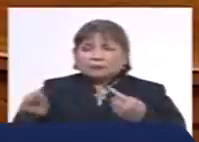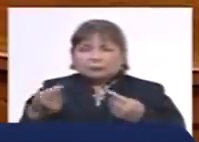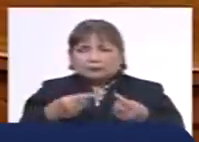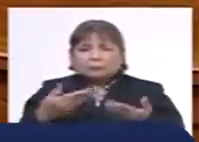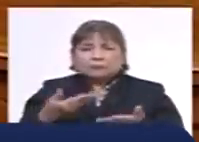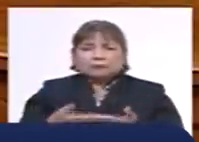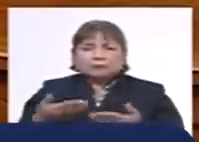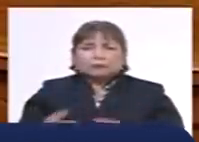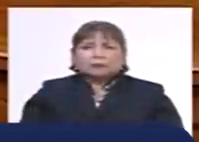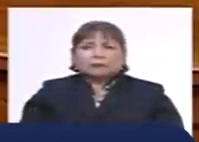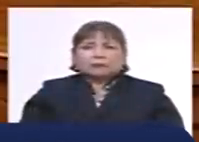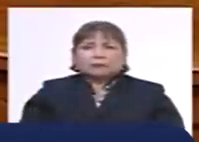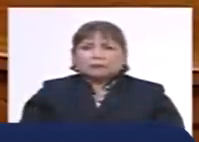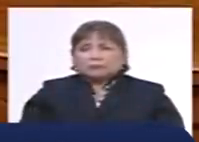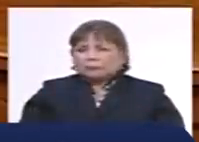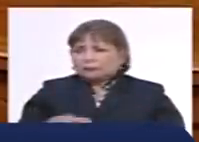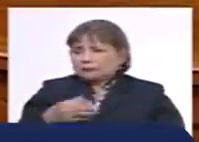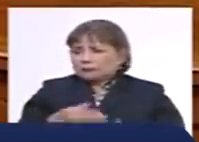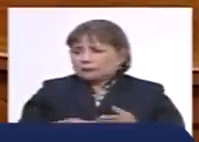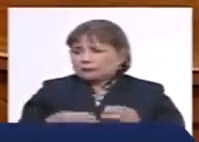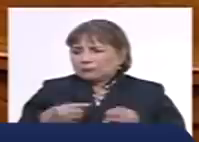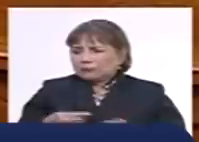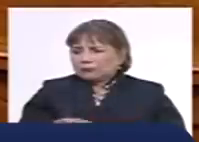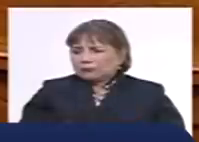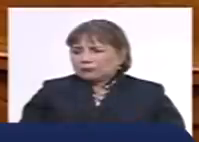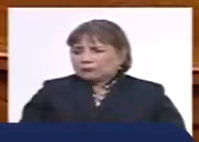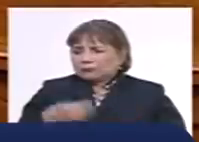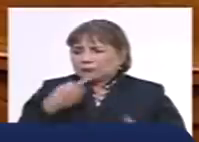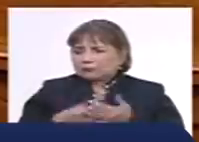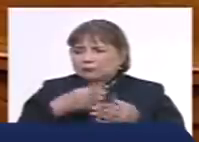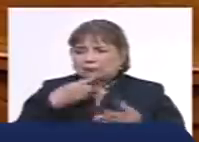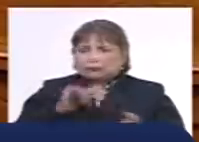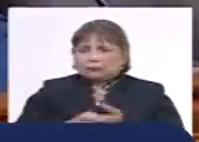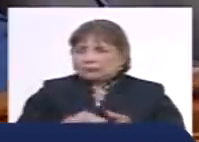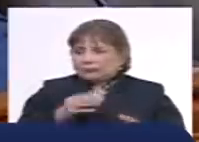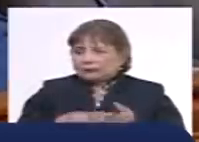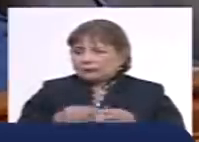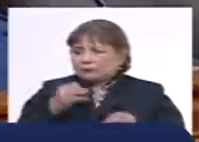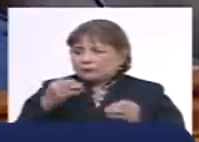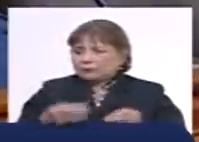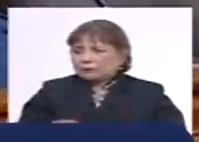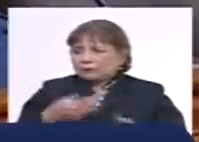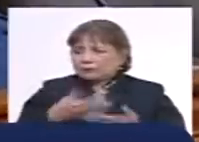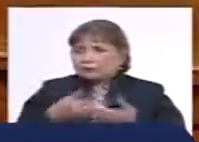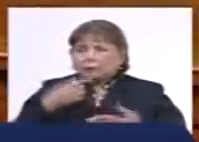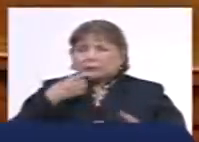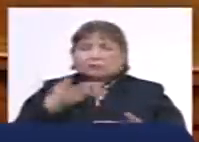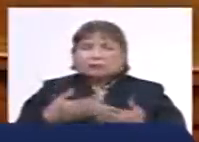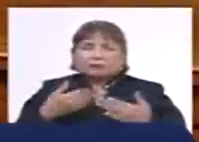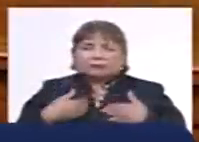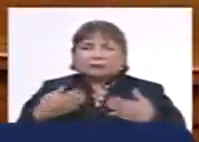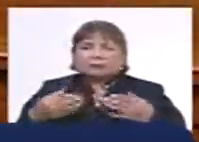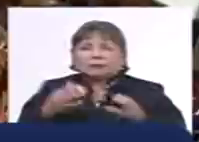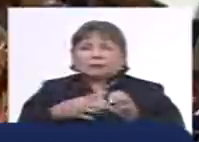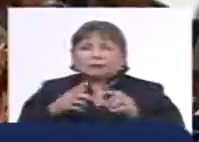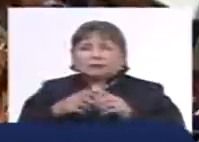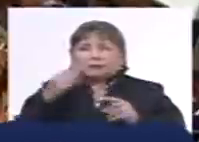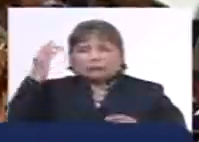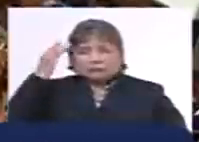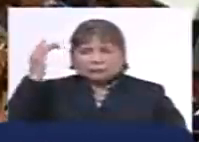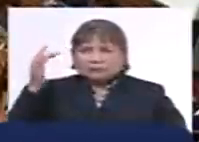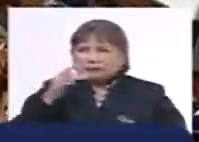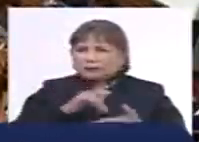someternos a un test de inteligencia para poder determinar quién verdaderamente es inteligente. Al dirigirse a